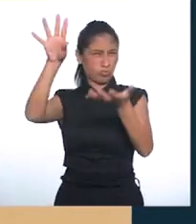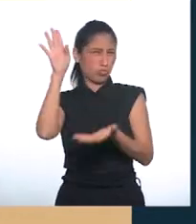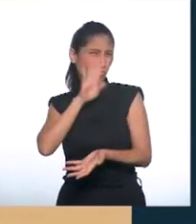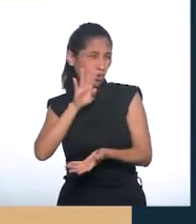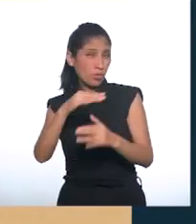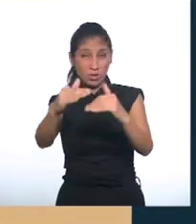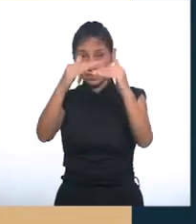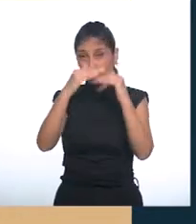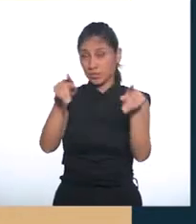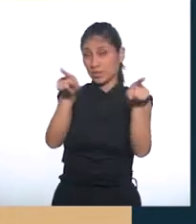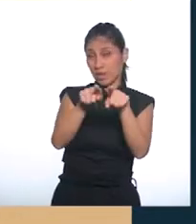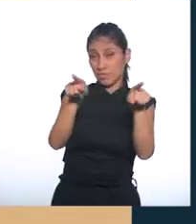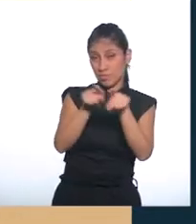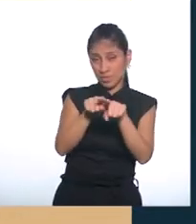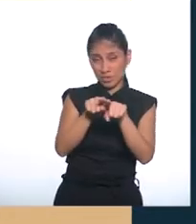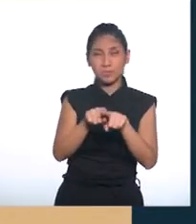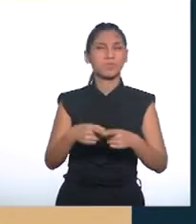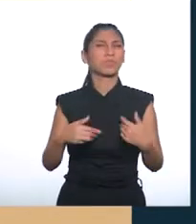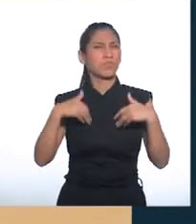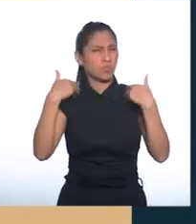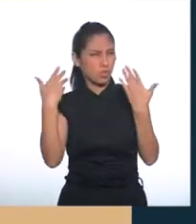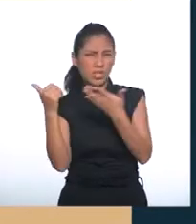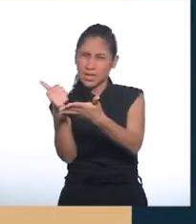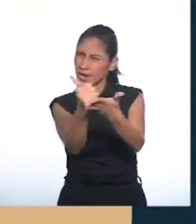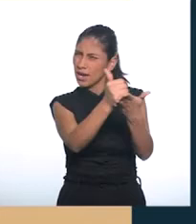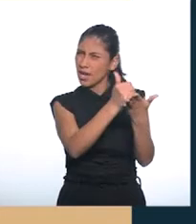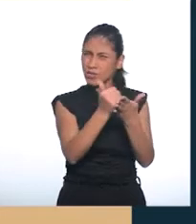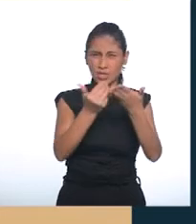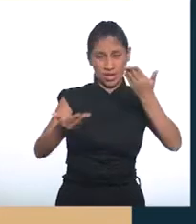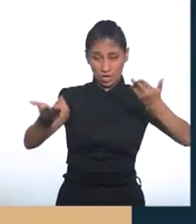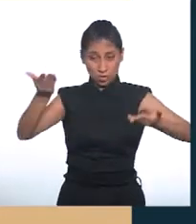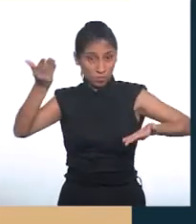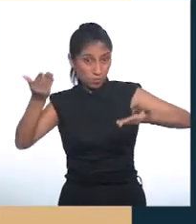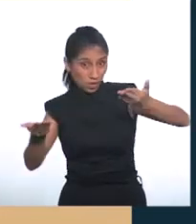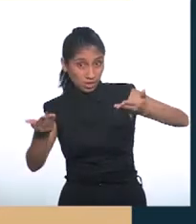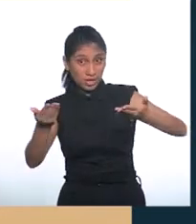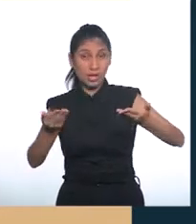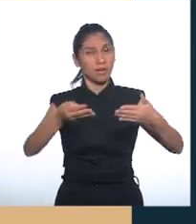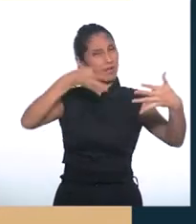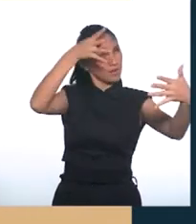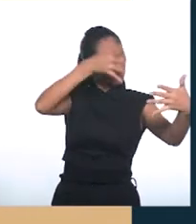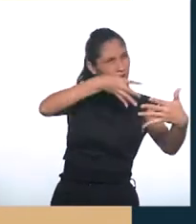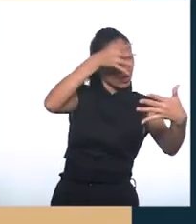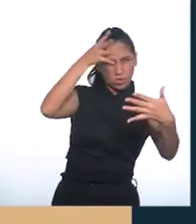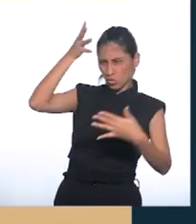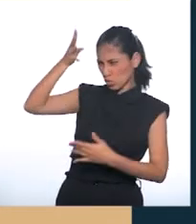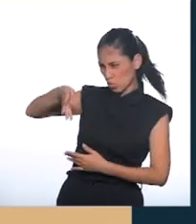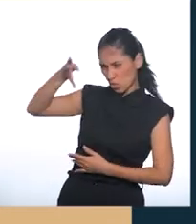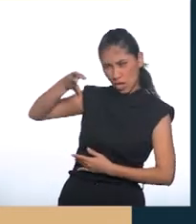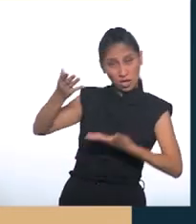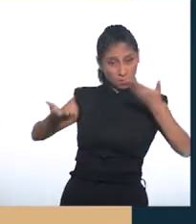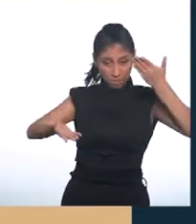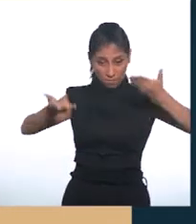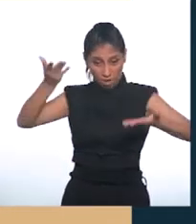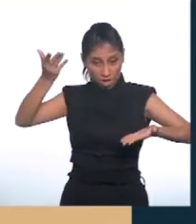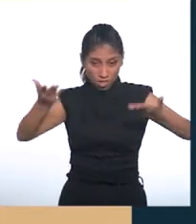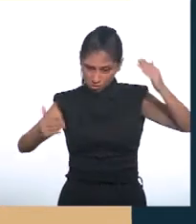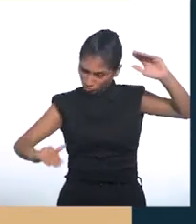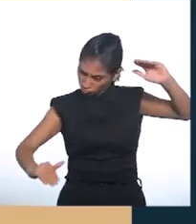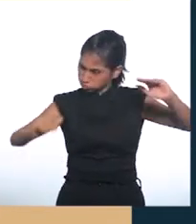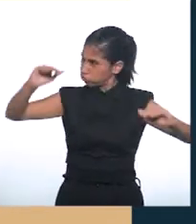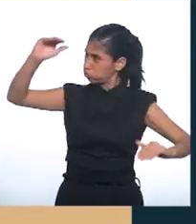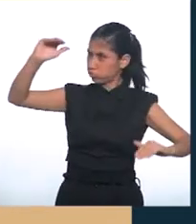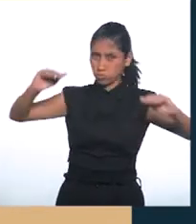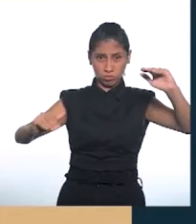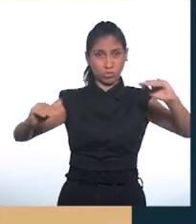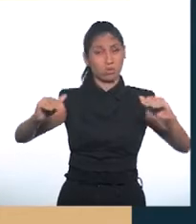utilidad. Pueden ser de ayuda al comparar, estimar, calcular, medir o representar